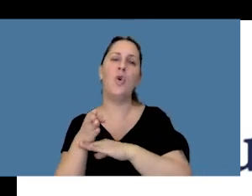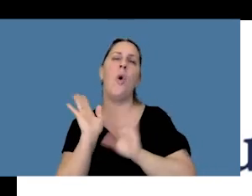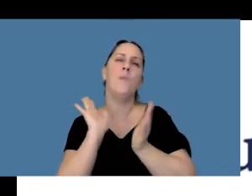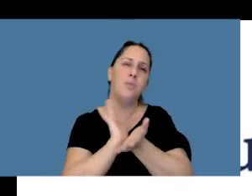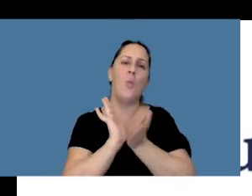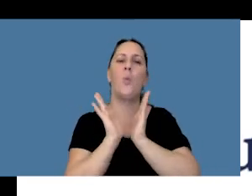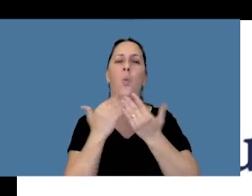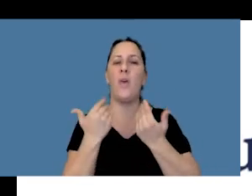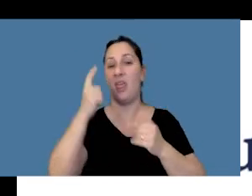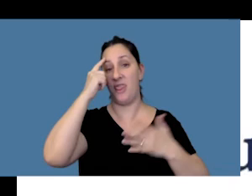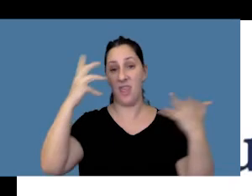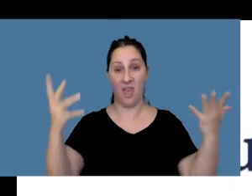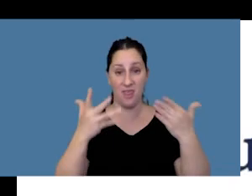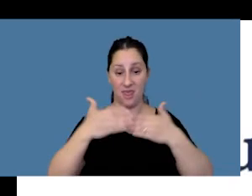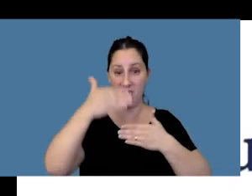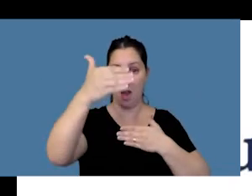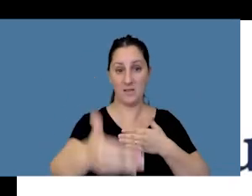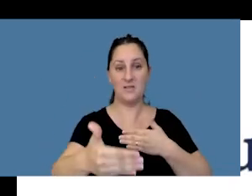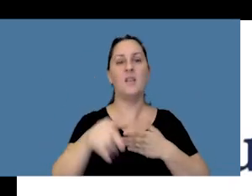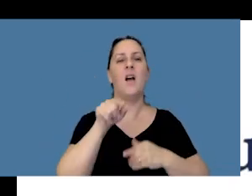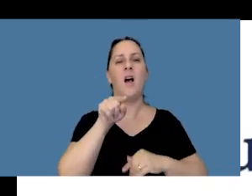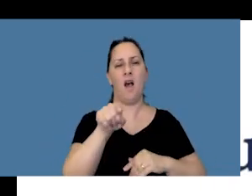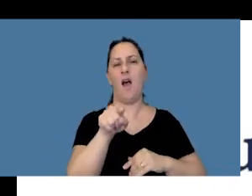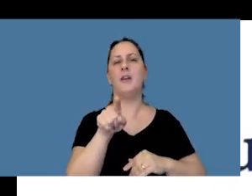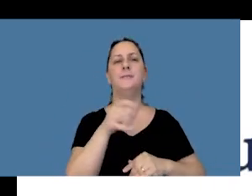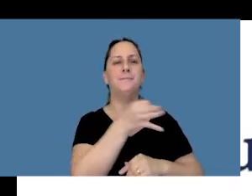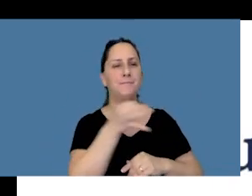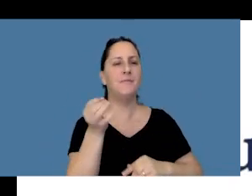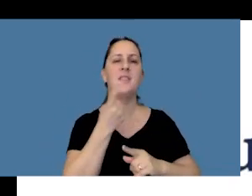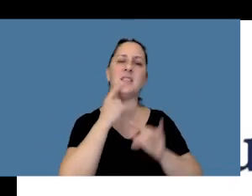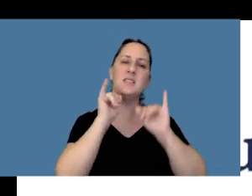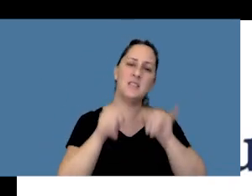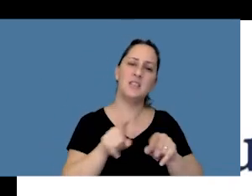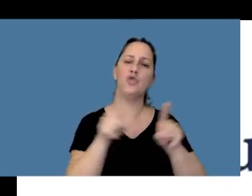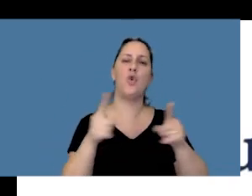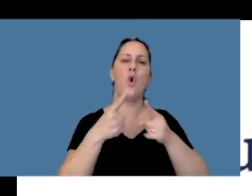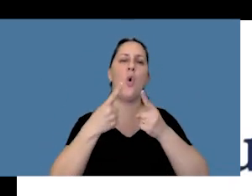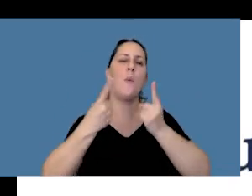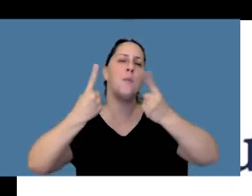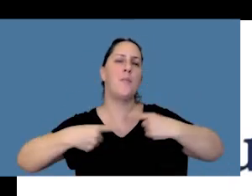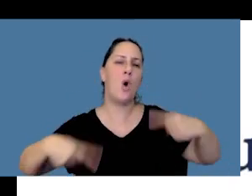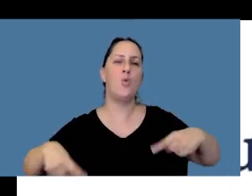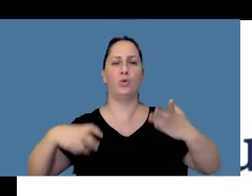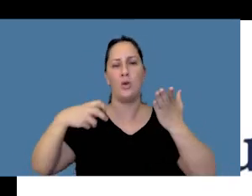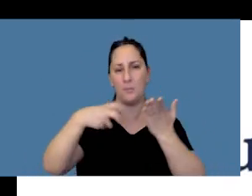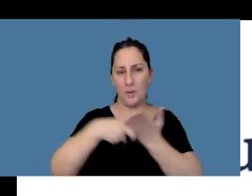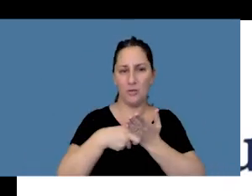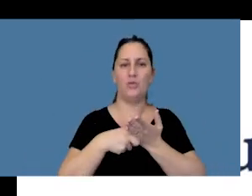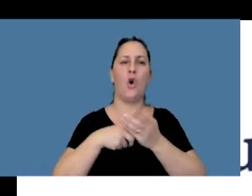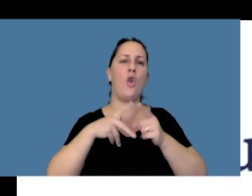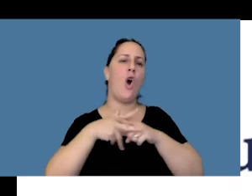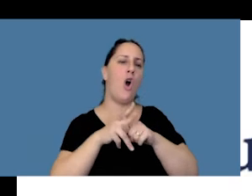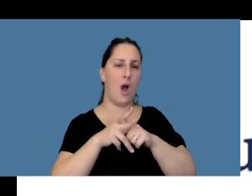dentro de los 10 días, poder, digamos, conformar o no el producto de la inspección o el ajuste